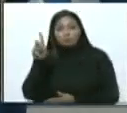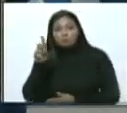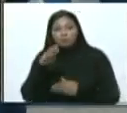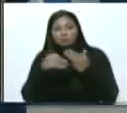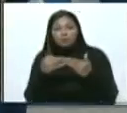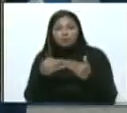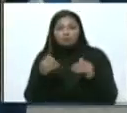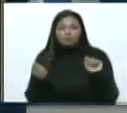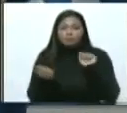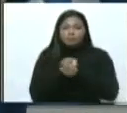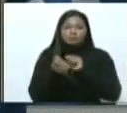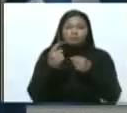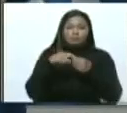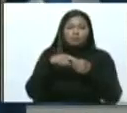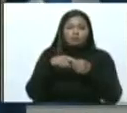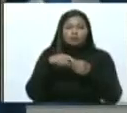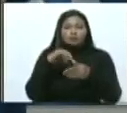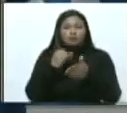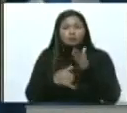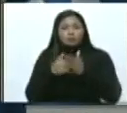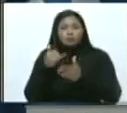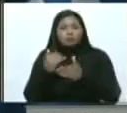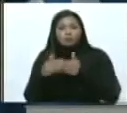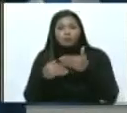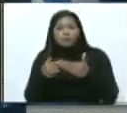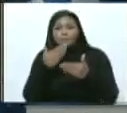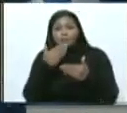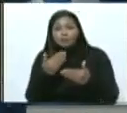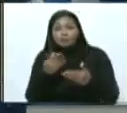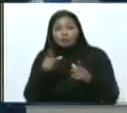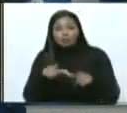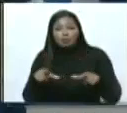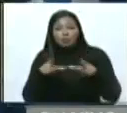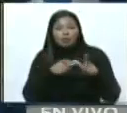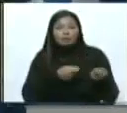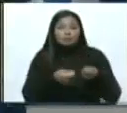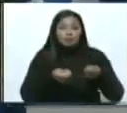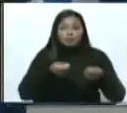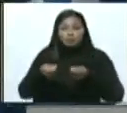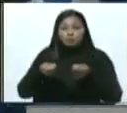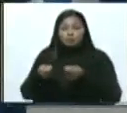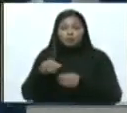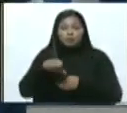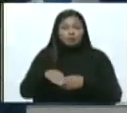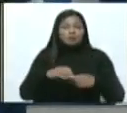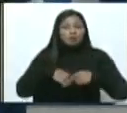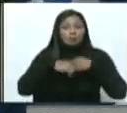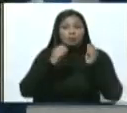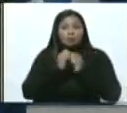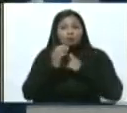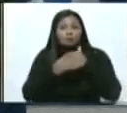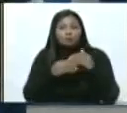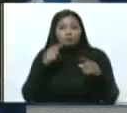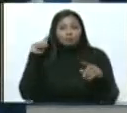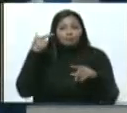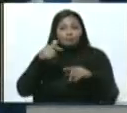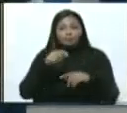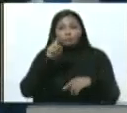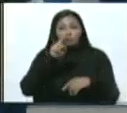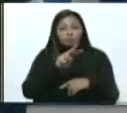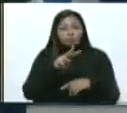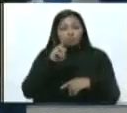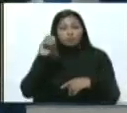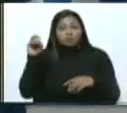funcionarios adscritos a la Guardia Nacional Bolivariana detuvieron en un punto de control del estado Monagas una gandola que transportaba